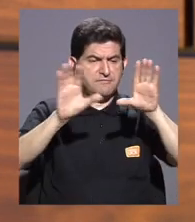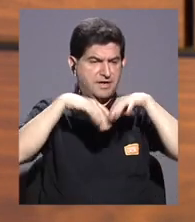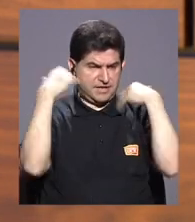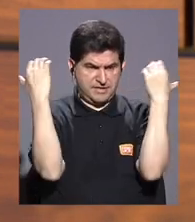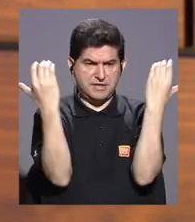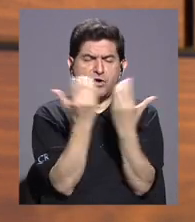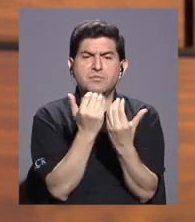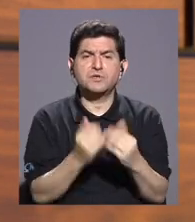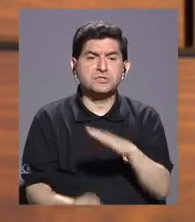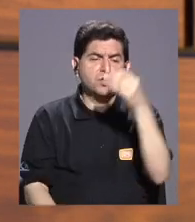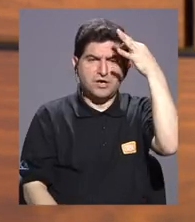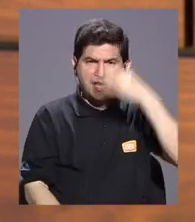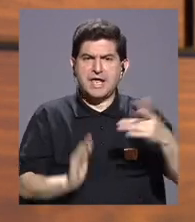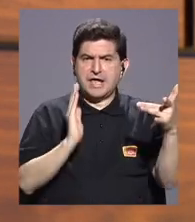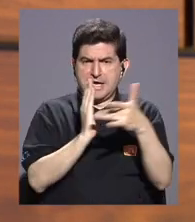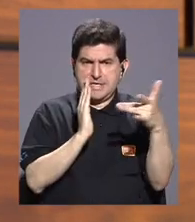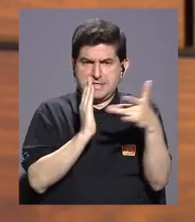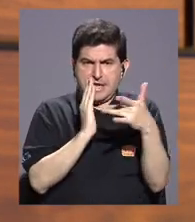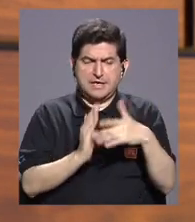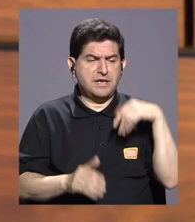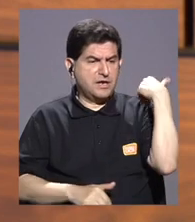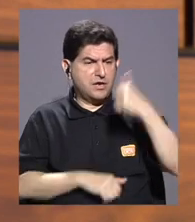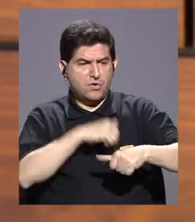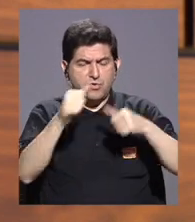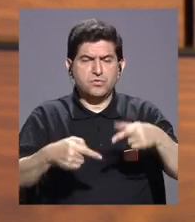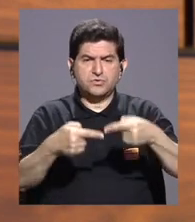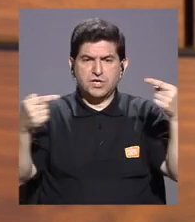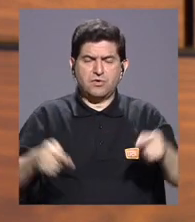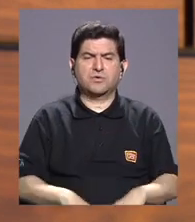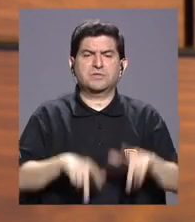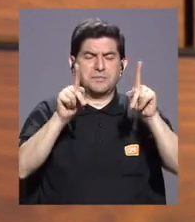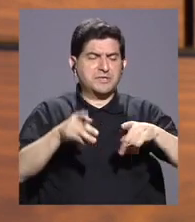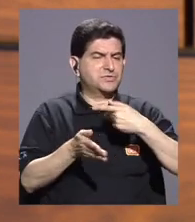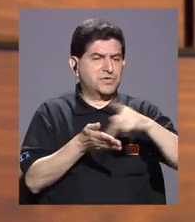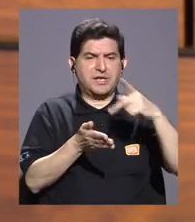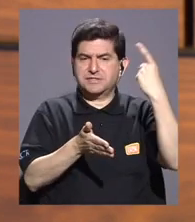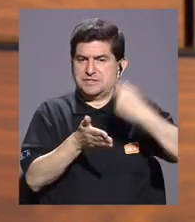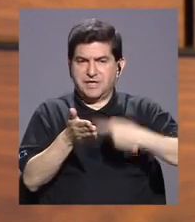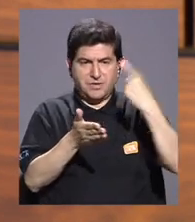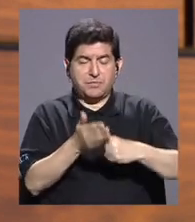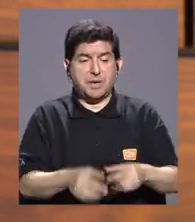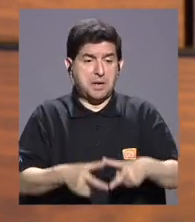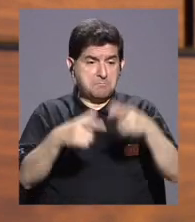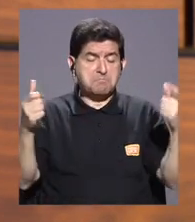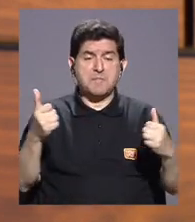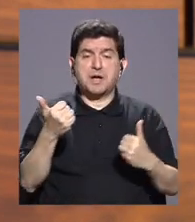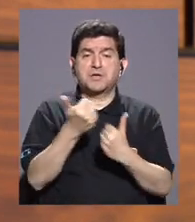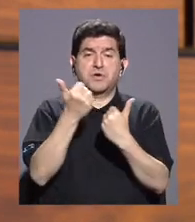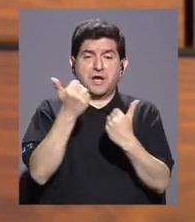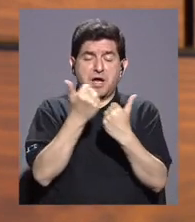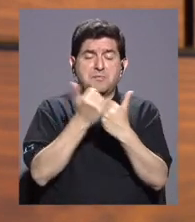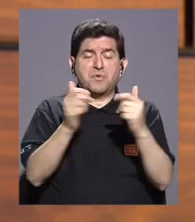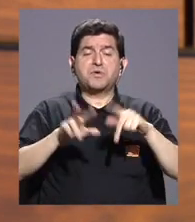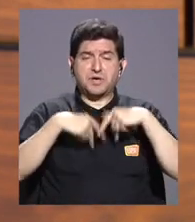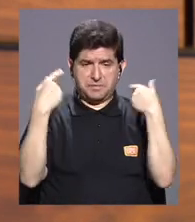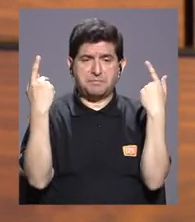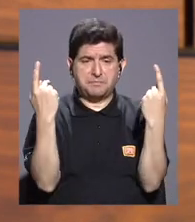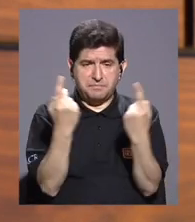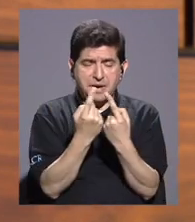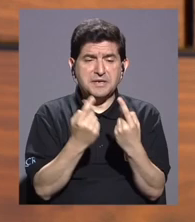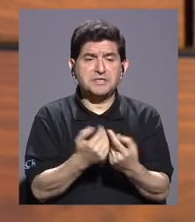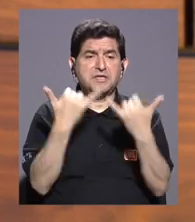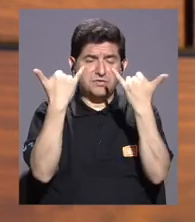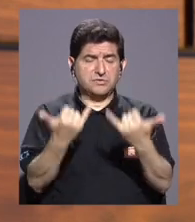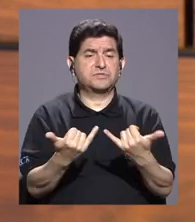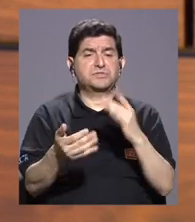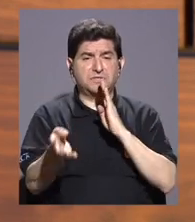diversas comisiones y criterios técnicos para combatir el fraude fiscal. Tienen el apoyo de la mayoría de las fracciones en teoría. La mayoría de las fracciones se